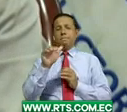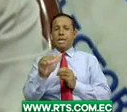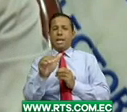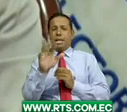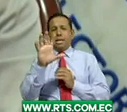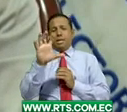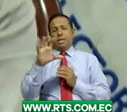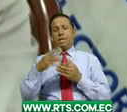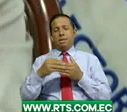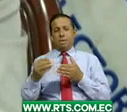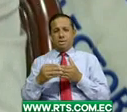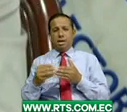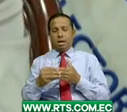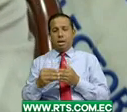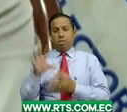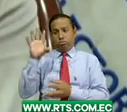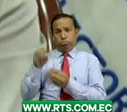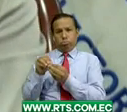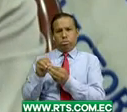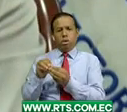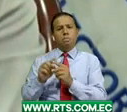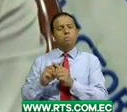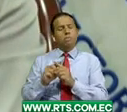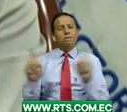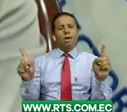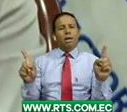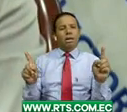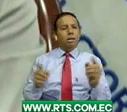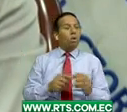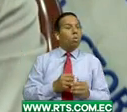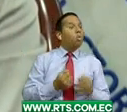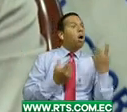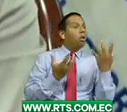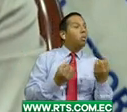$7,653,615, cuando el requerido era de